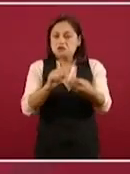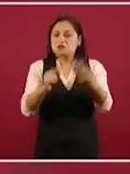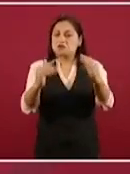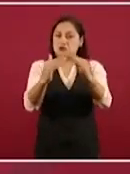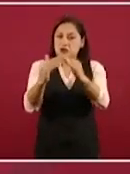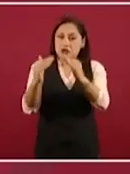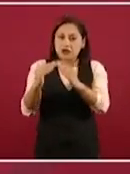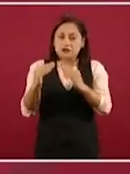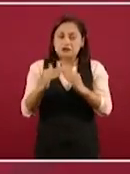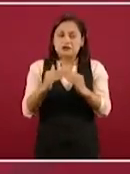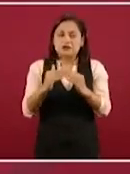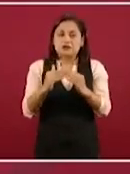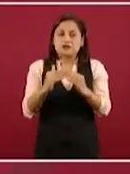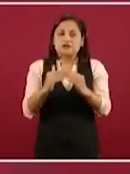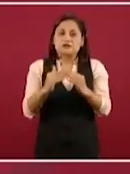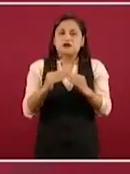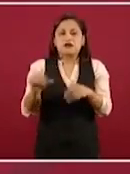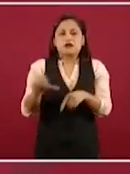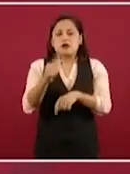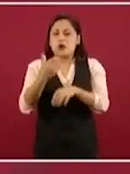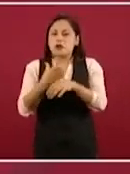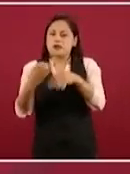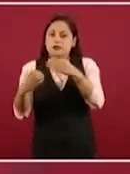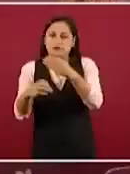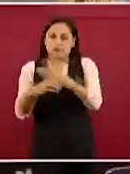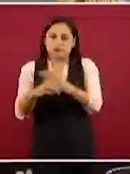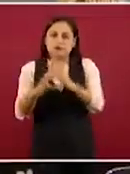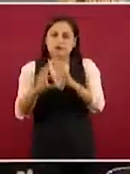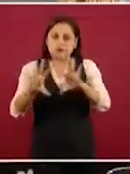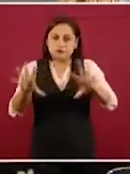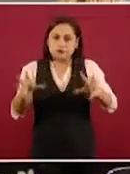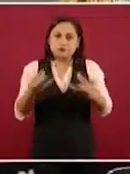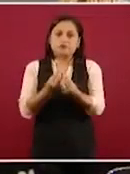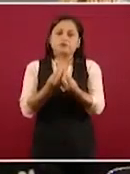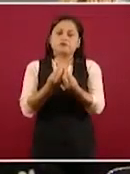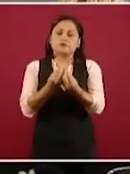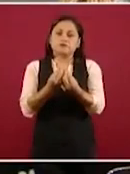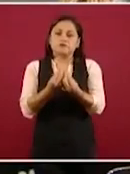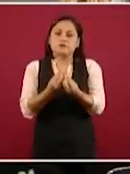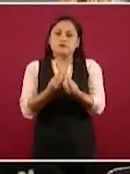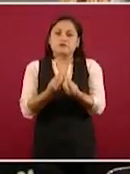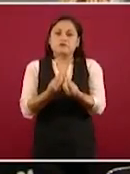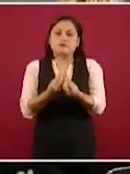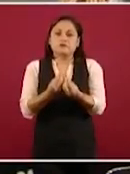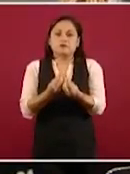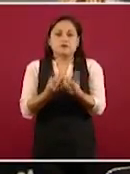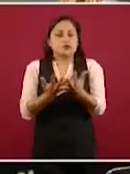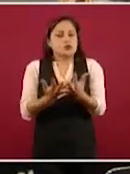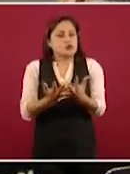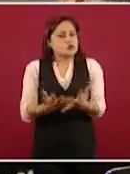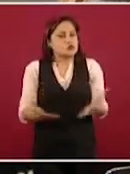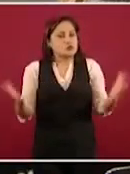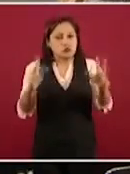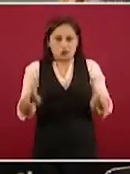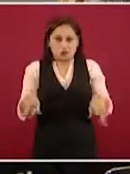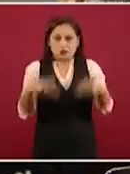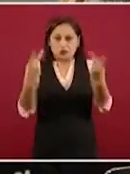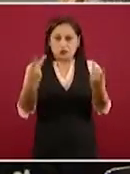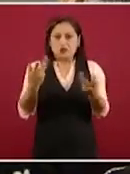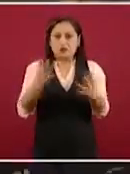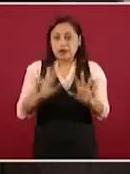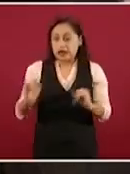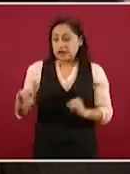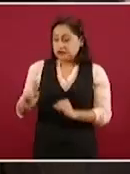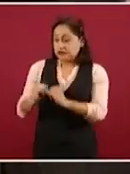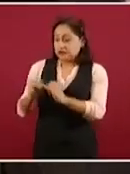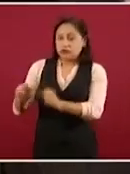y otros bienes. Vamos a hacer, como repito, la mega subasta, pero vamos a sacar ya todo lo que